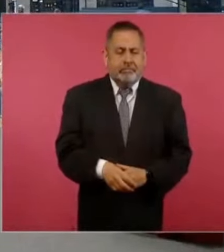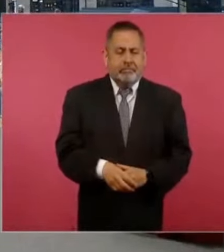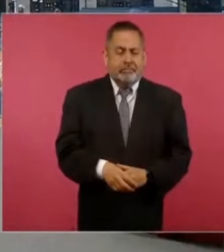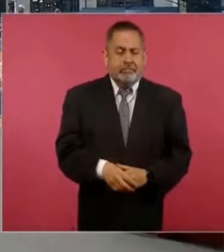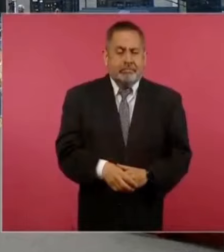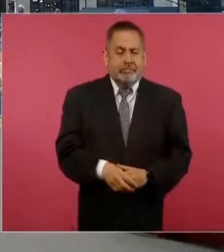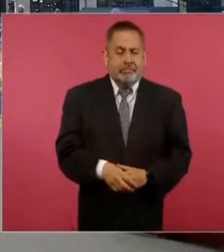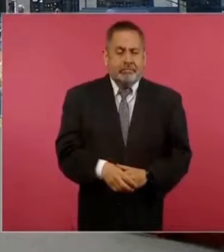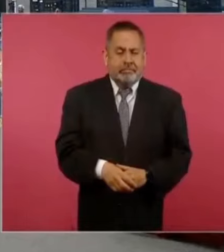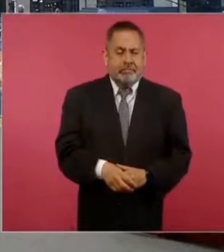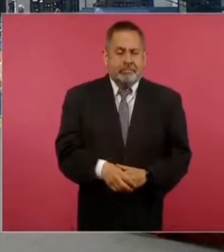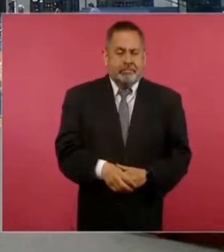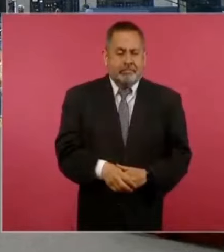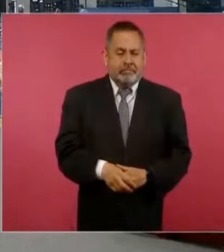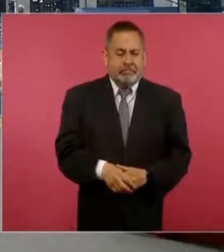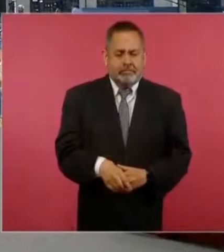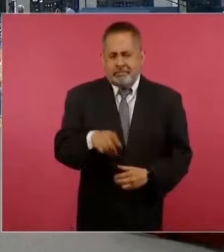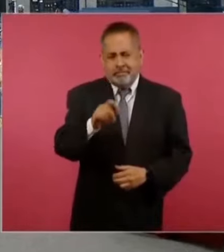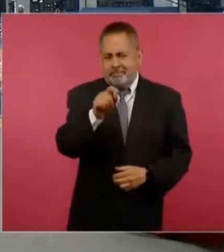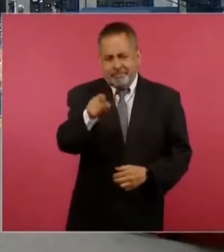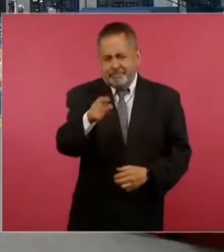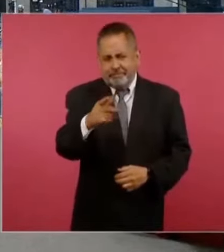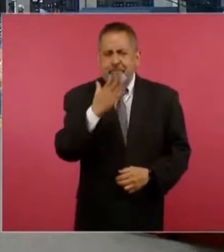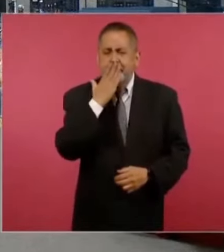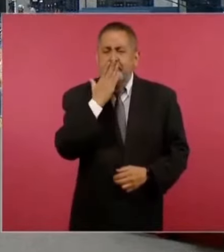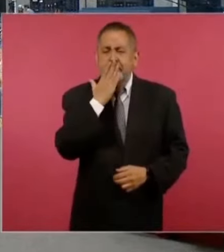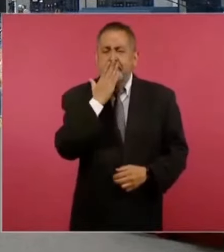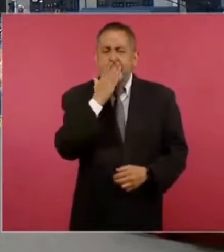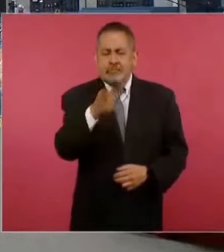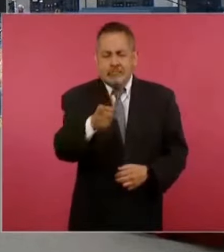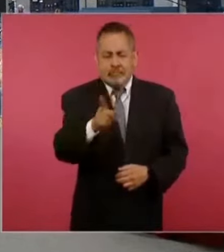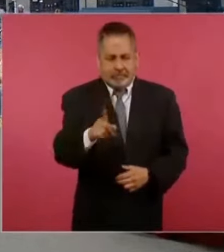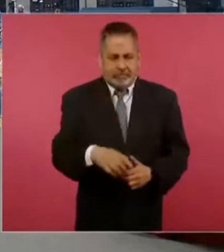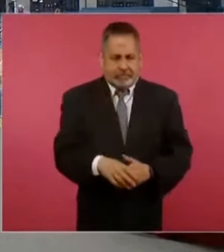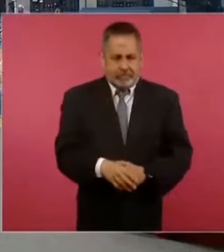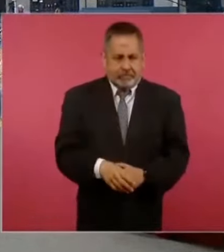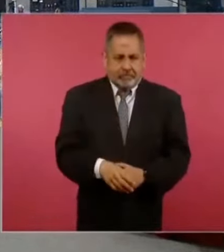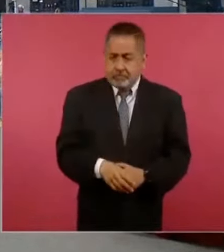mic no pero es Sonora